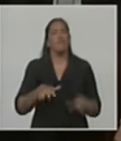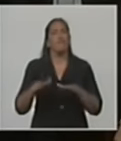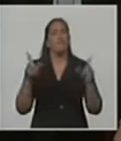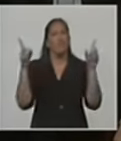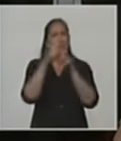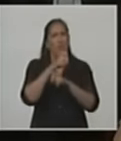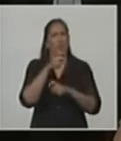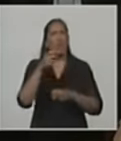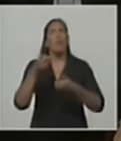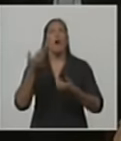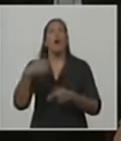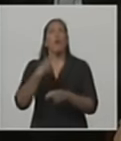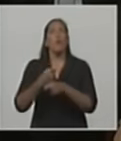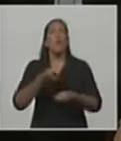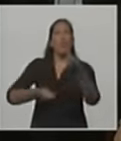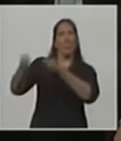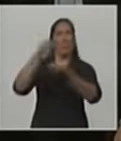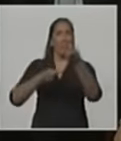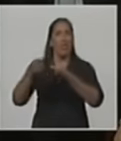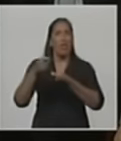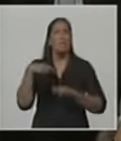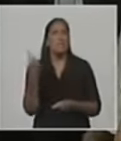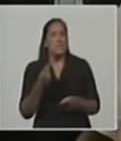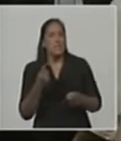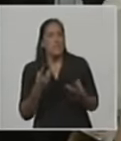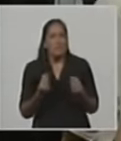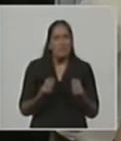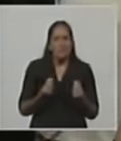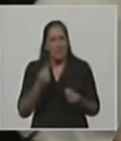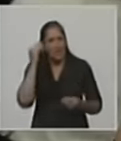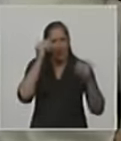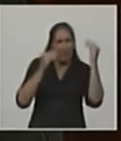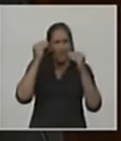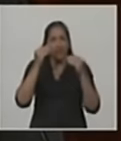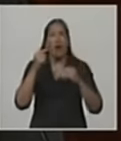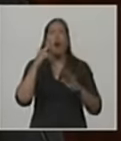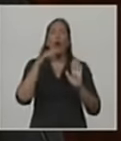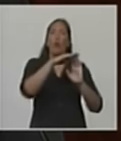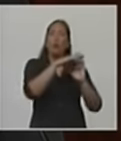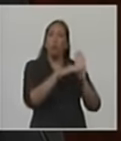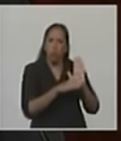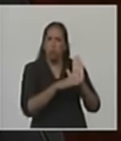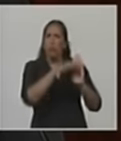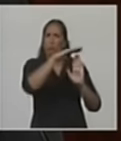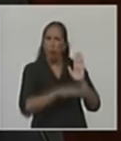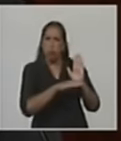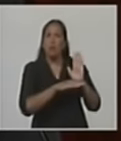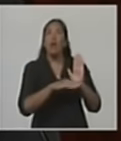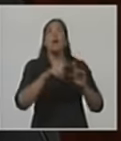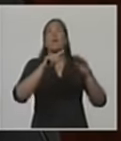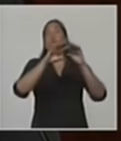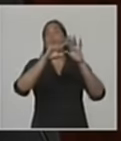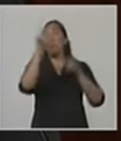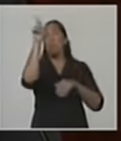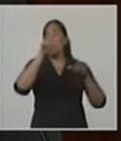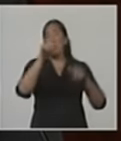economía cada vez más cerrada y temerosa. Estamos en el puesto 6 entre 142 países